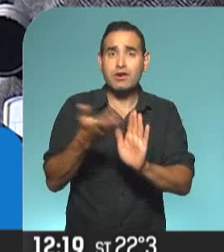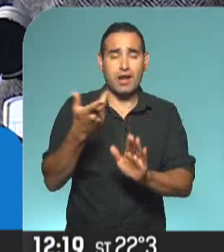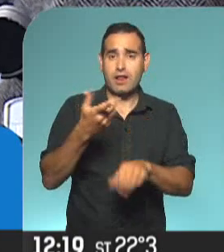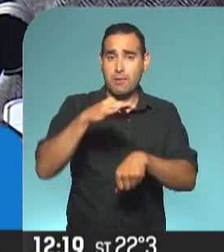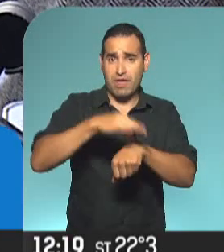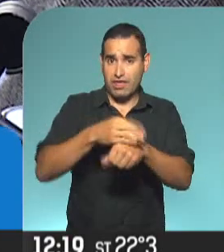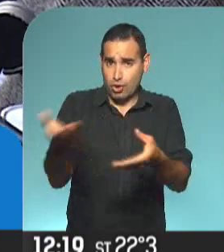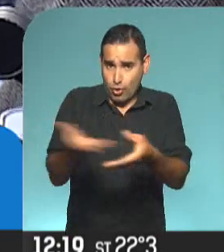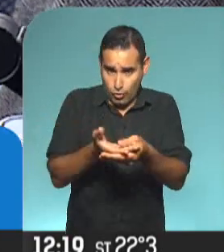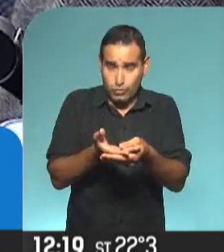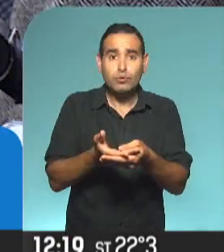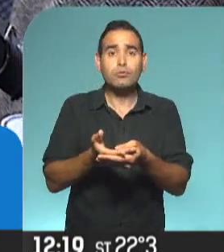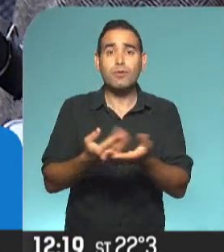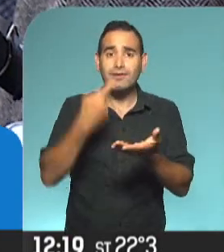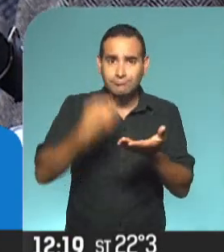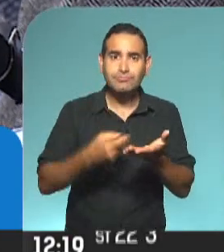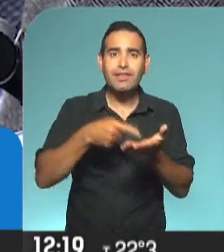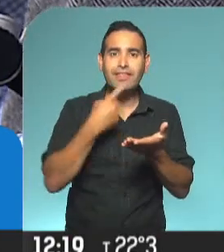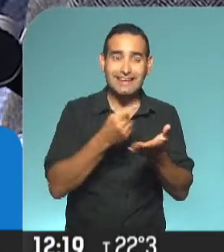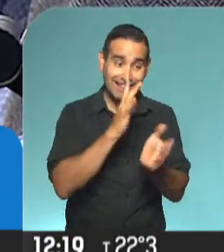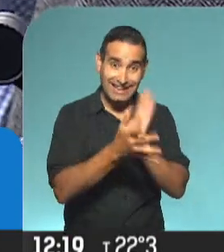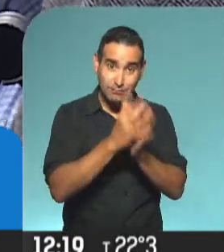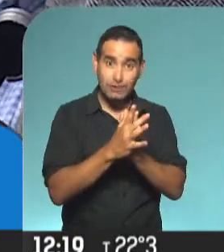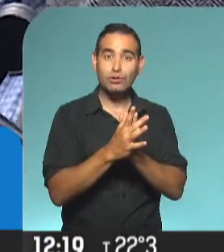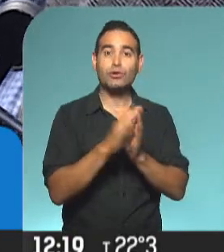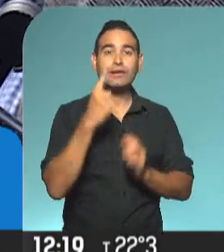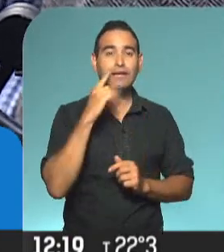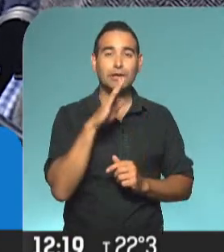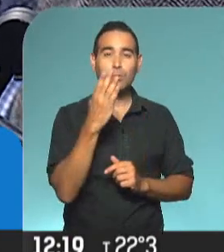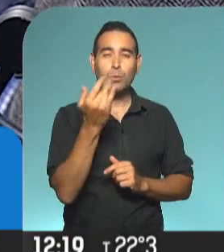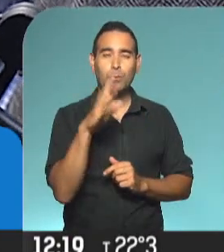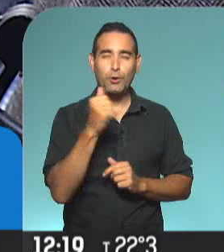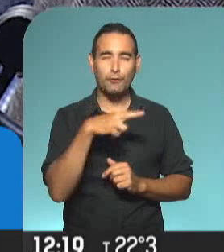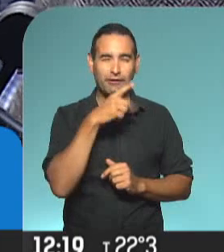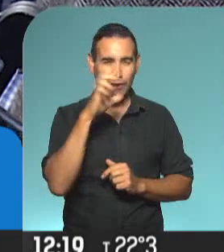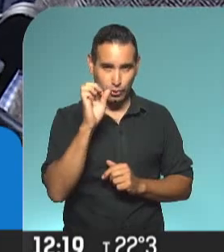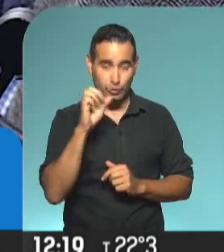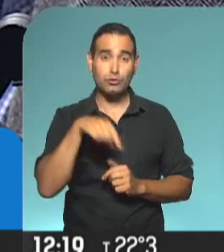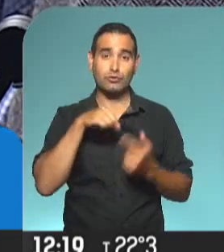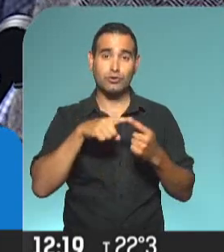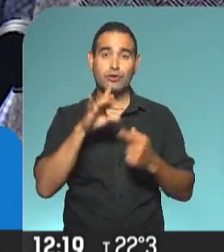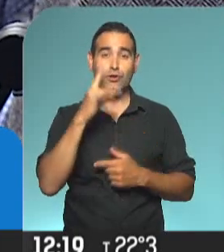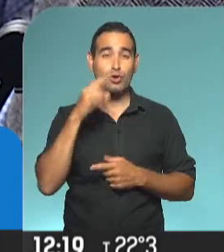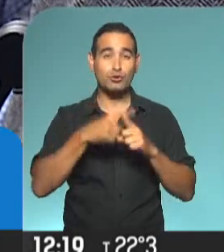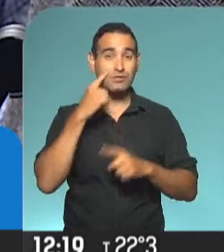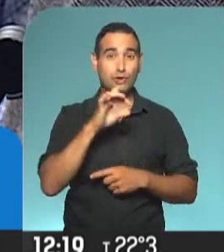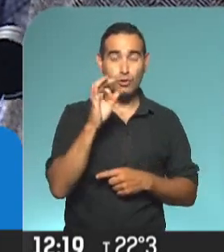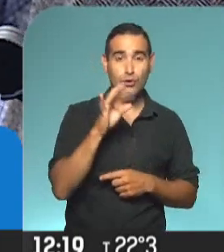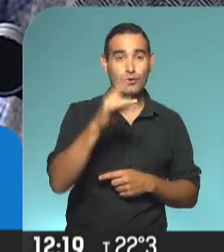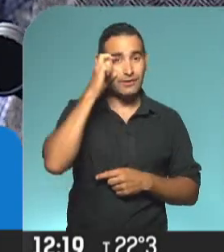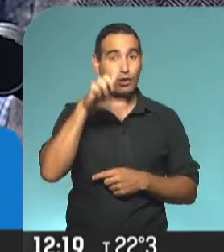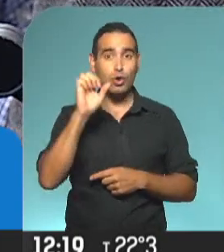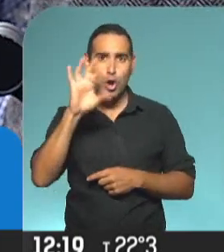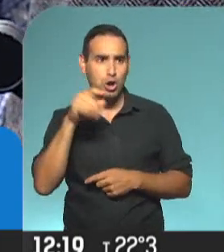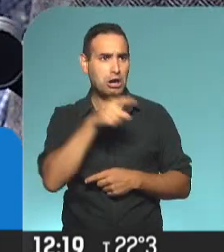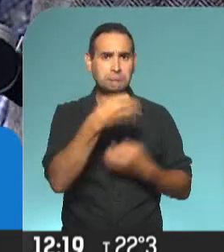Por ejemplo, un dato concreto, a partir del tratamiento con ibuprofeno y con dióxido de cloro, comenzó a saturar correctamente